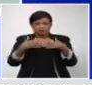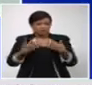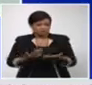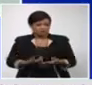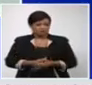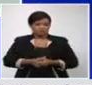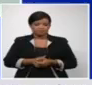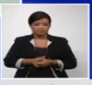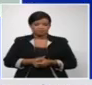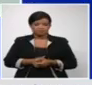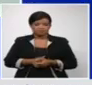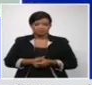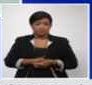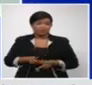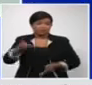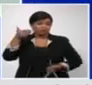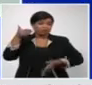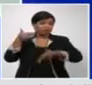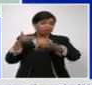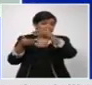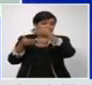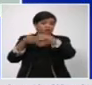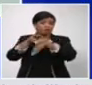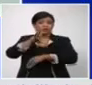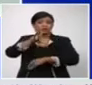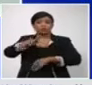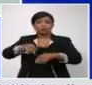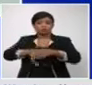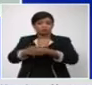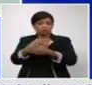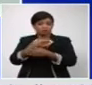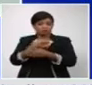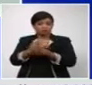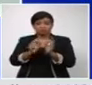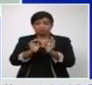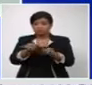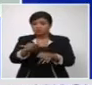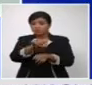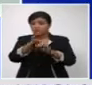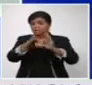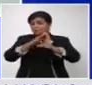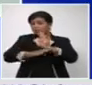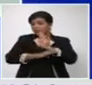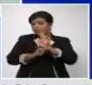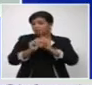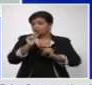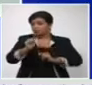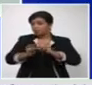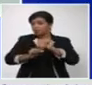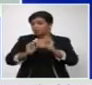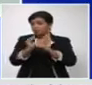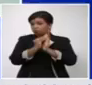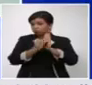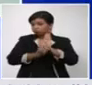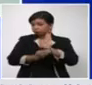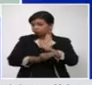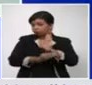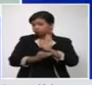de 21 días y muy a tenor de las medidas que se están aplicando, las medidas de